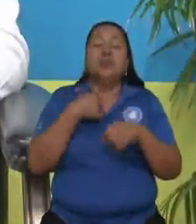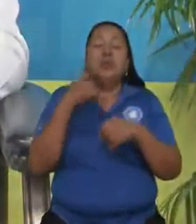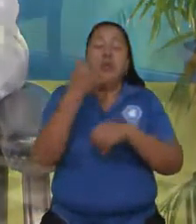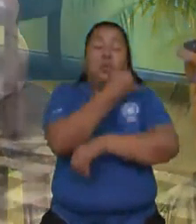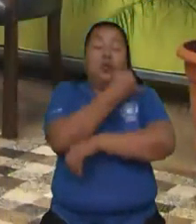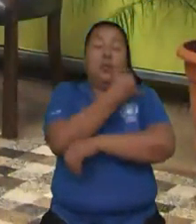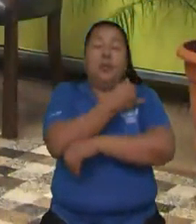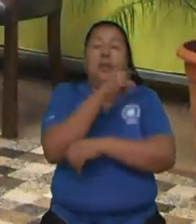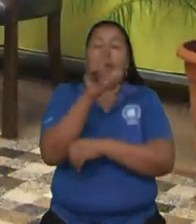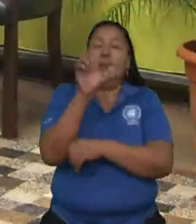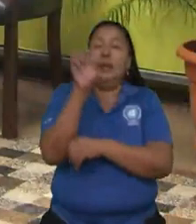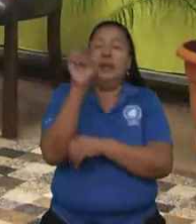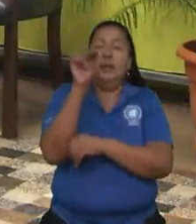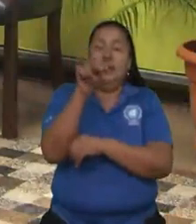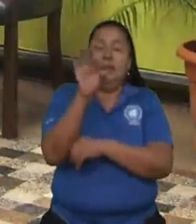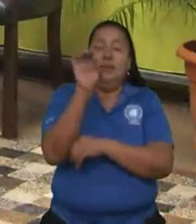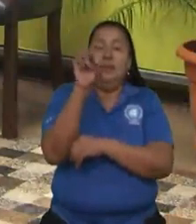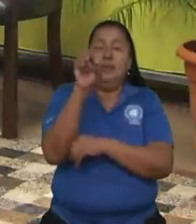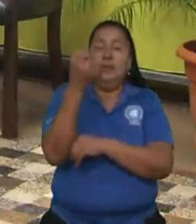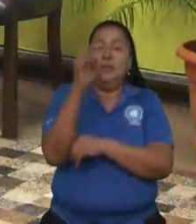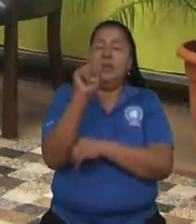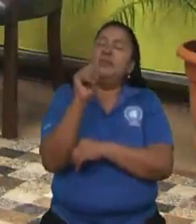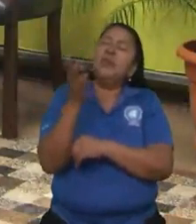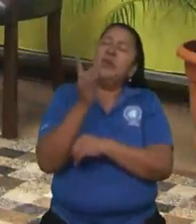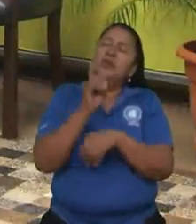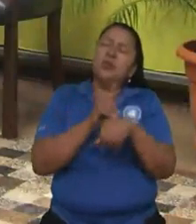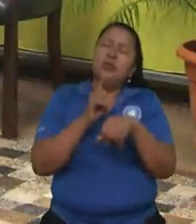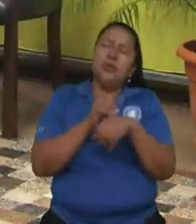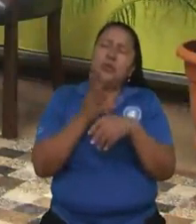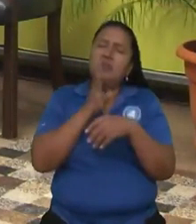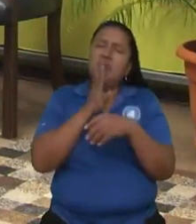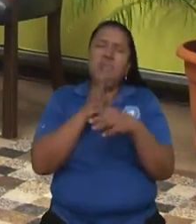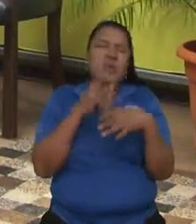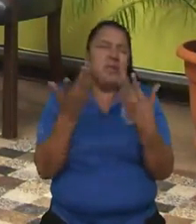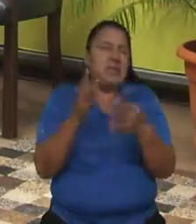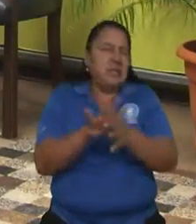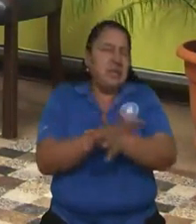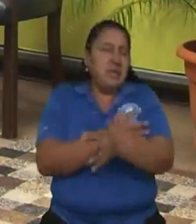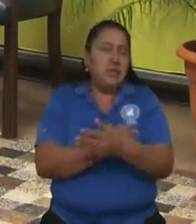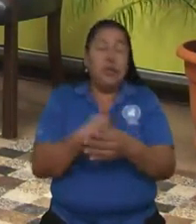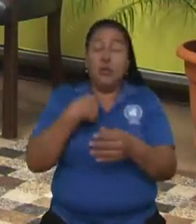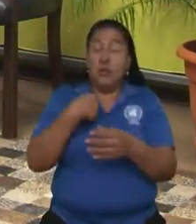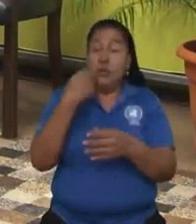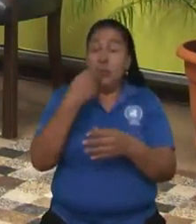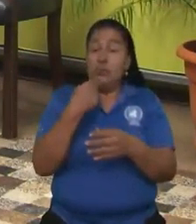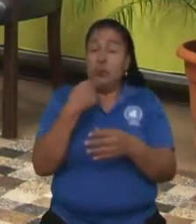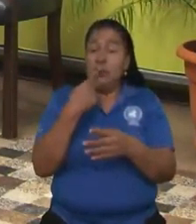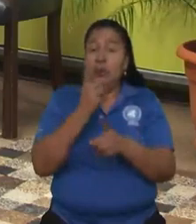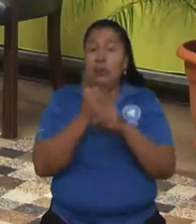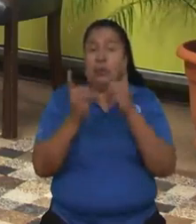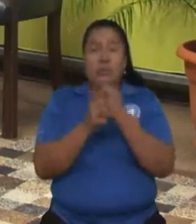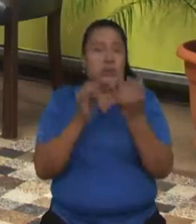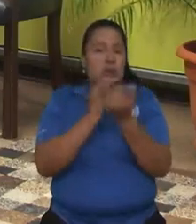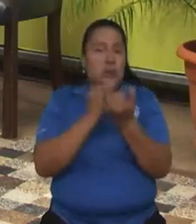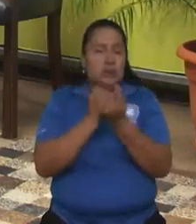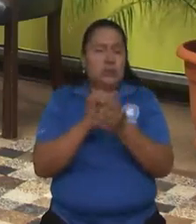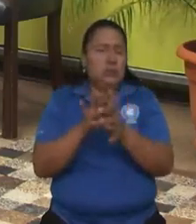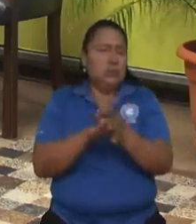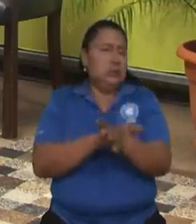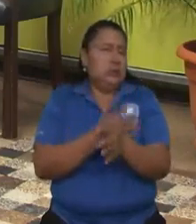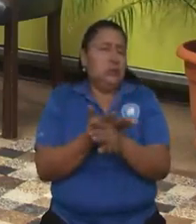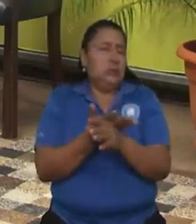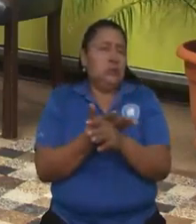cómo tratarla. Tenemos como invitada a la doctora Arlen Eliel Soto, quien es otorrino del Hospital